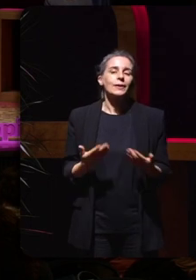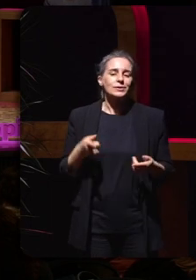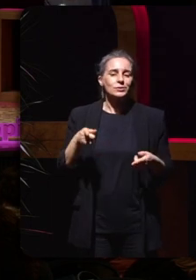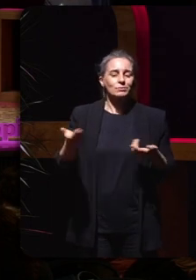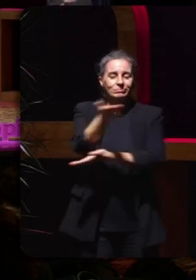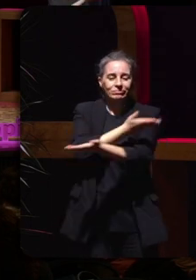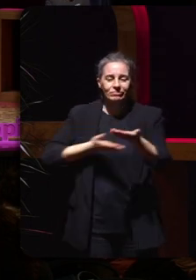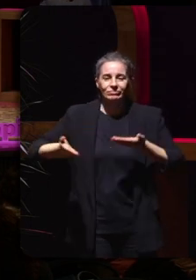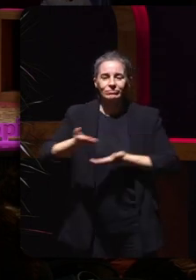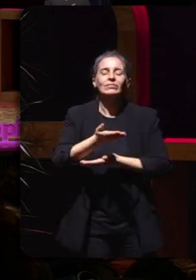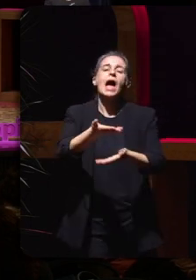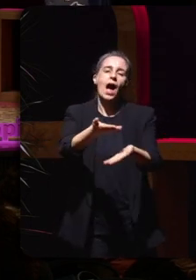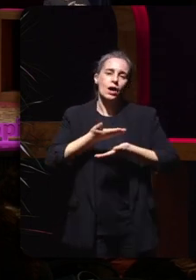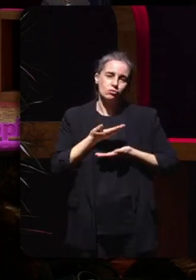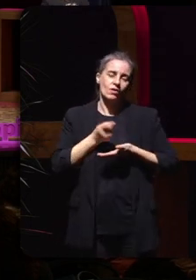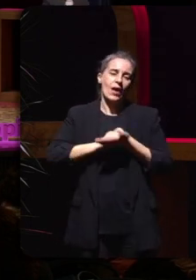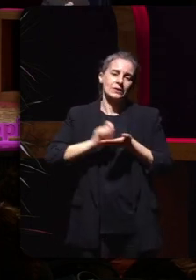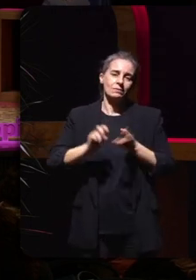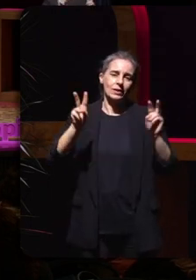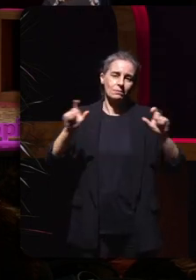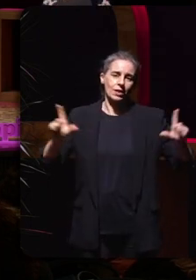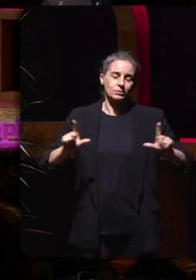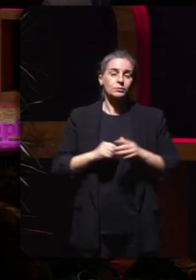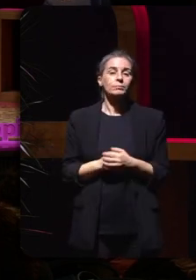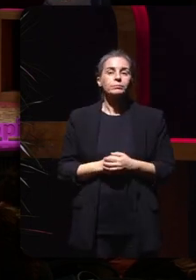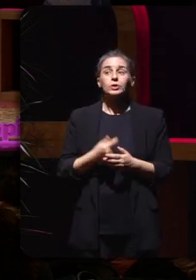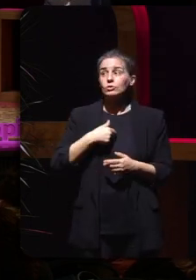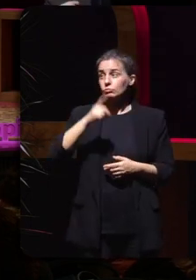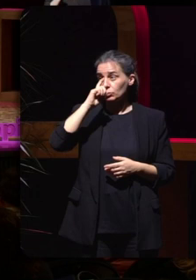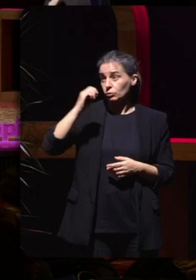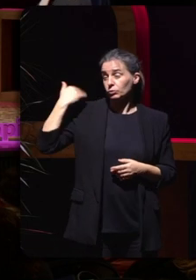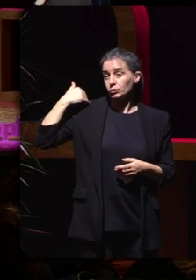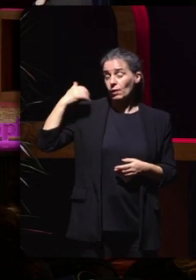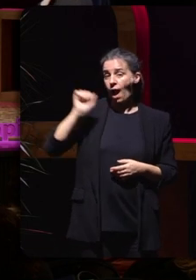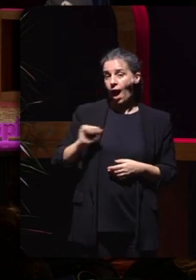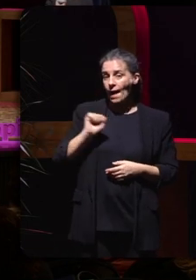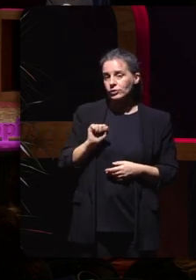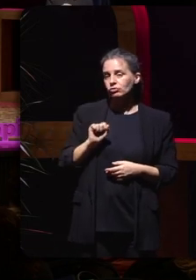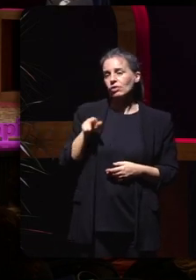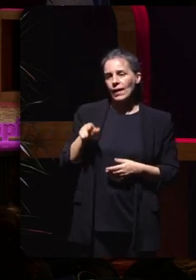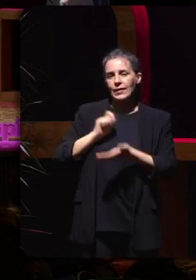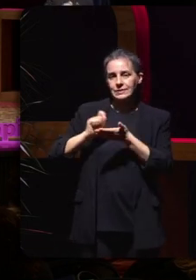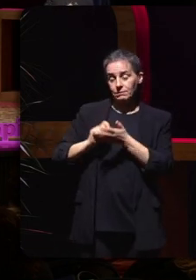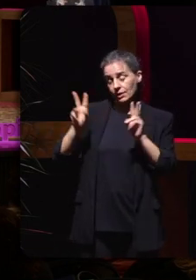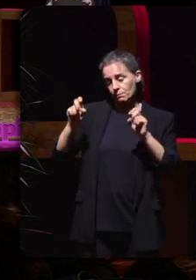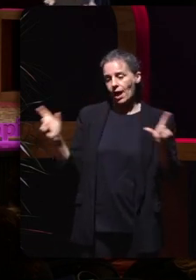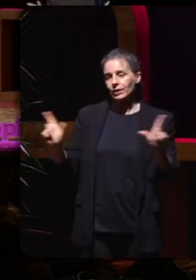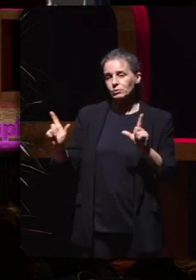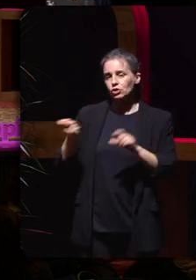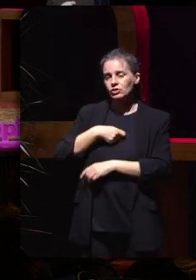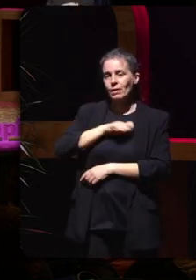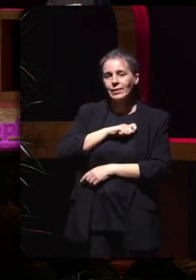escribir sobre televisión yo tengo la impresión de que hace años cuando se escribía sobre televisión en España se apostaba mucho